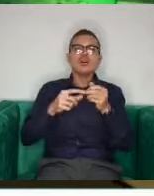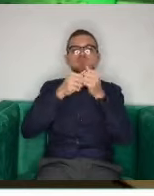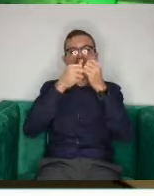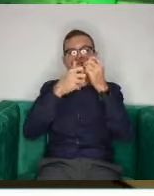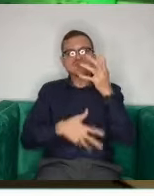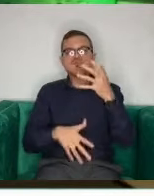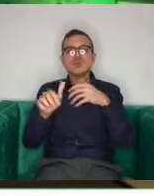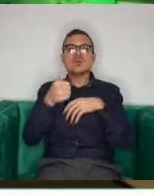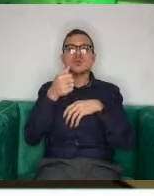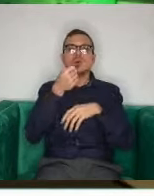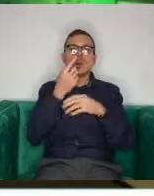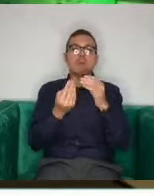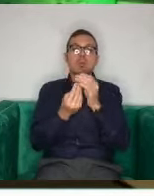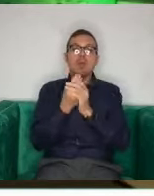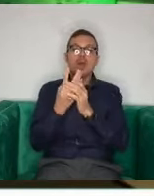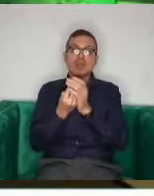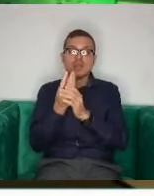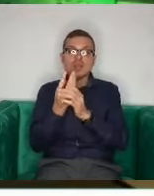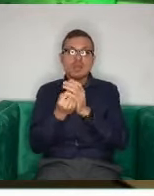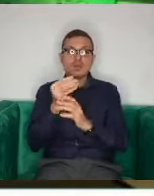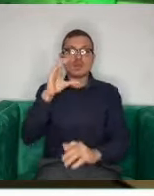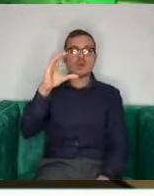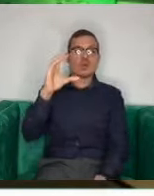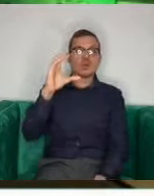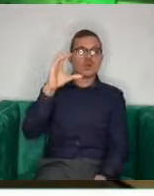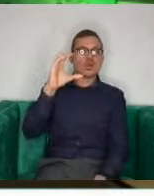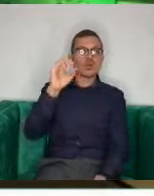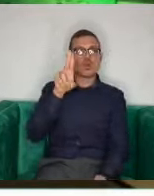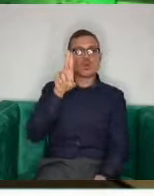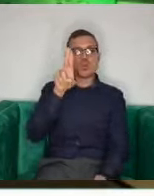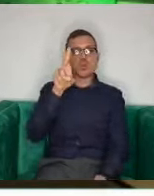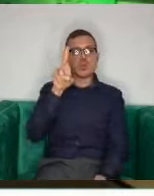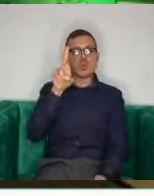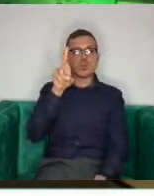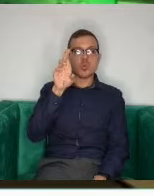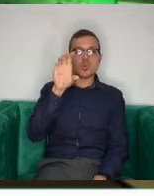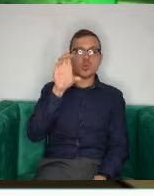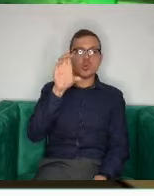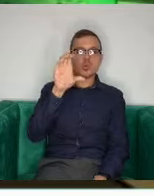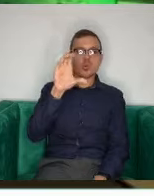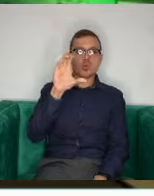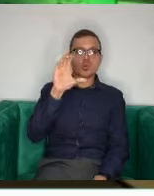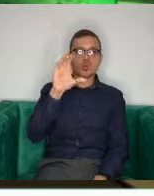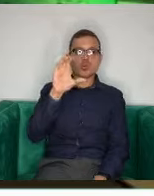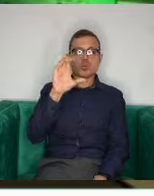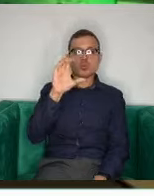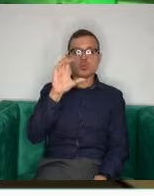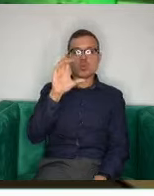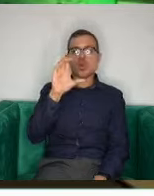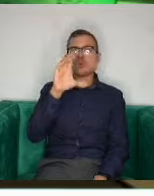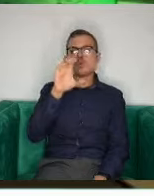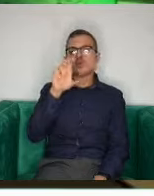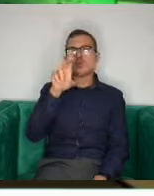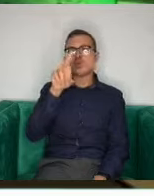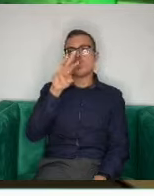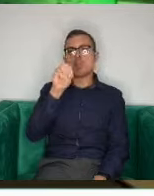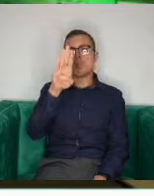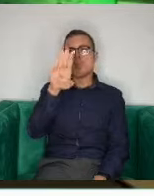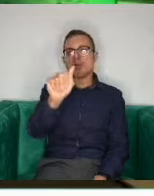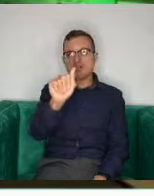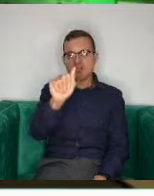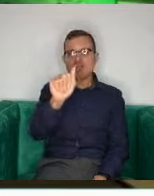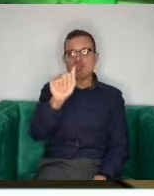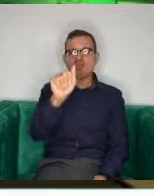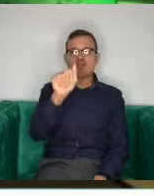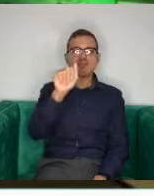muchos pacientes usan cúrcuma. Usted debe consultar con su nutricionista, con su médico de cabecera, porque hay